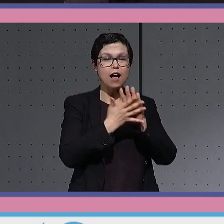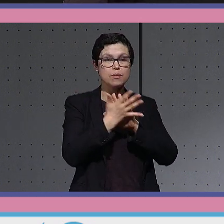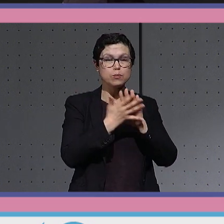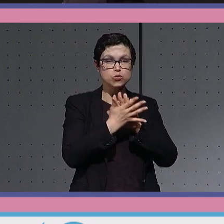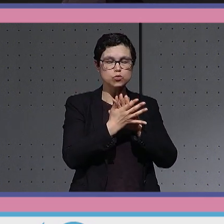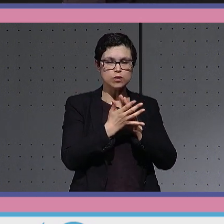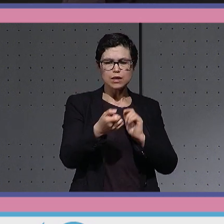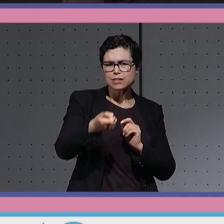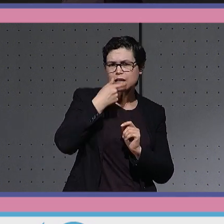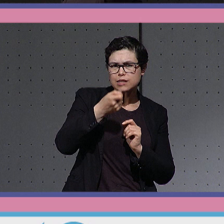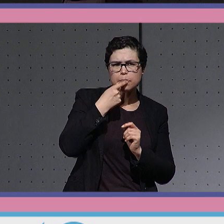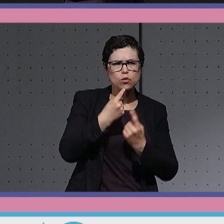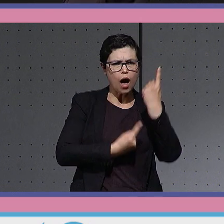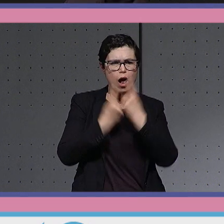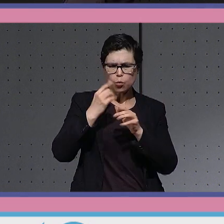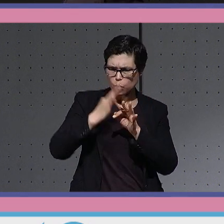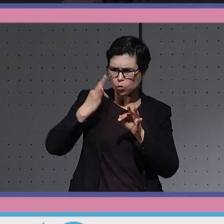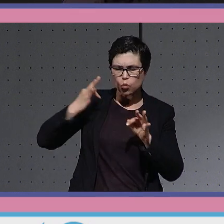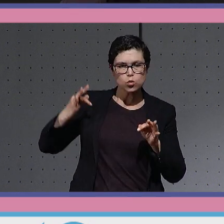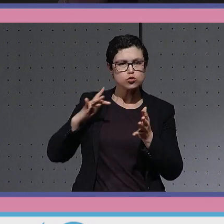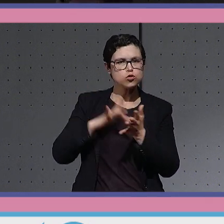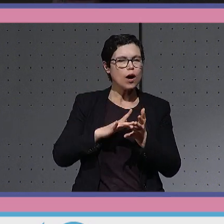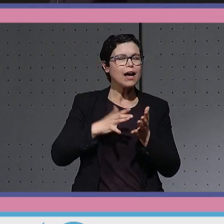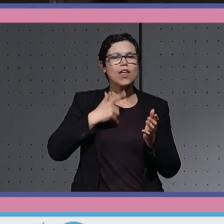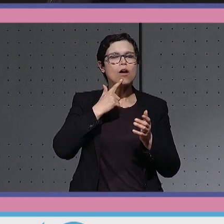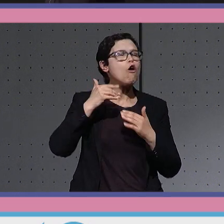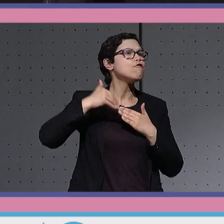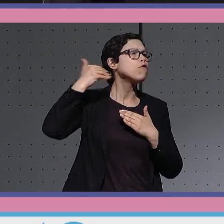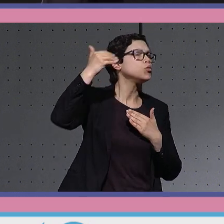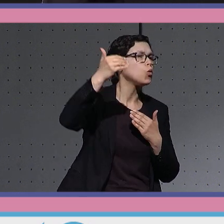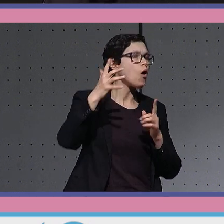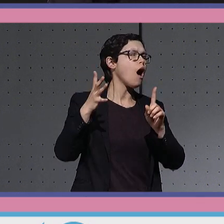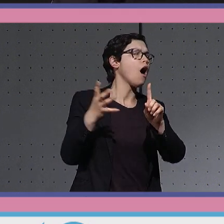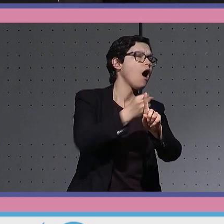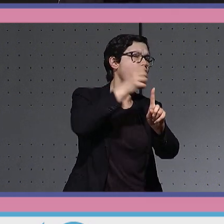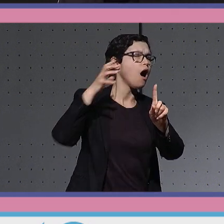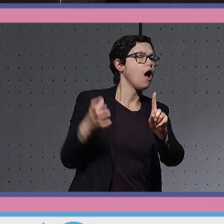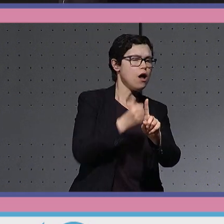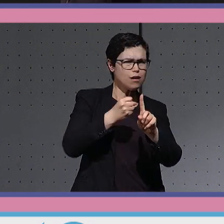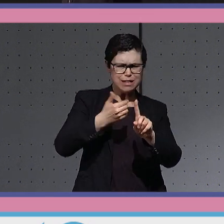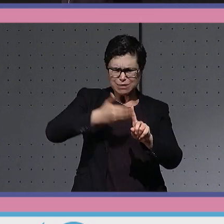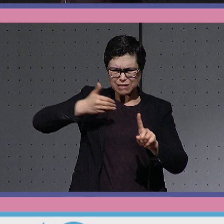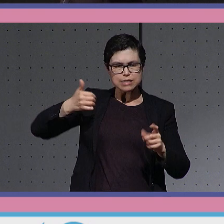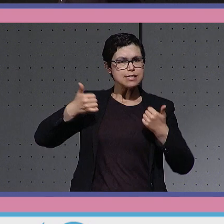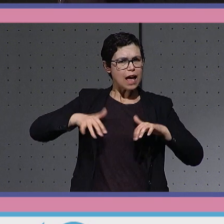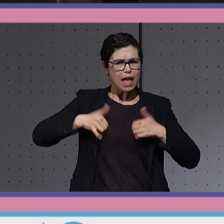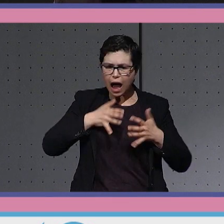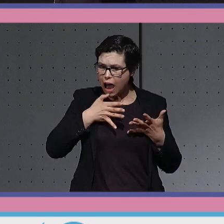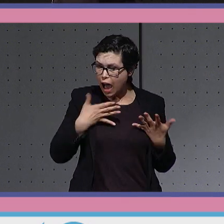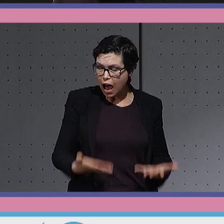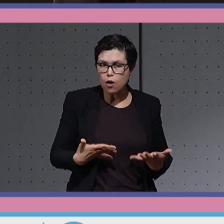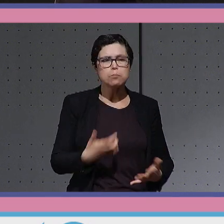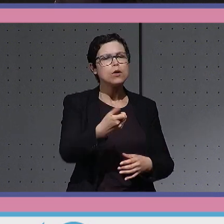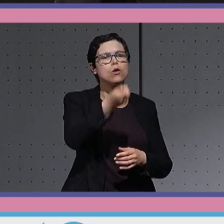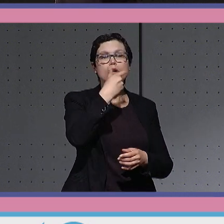que ya tenemos, de los que ya disponemos. No estamos hablando del futuro, estamos hablando del presente. Lo que pasa es que necesitamos ser cautos, utilizarlos bien y saber